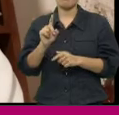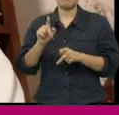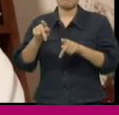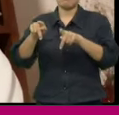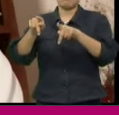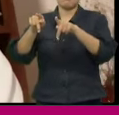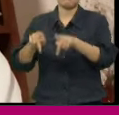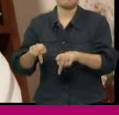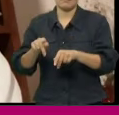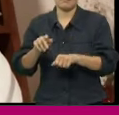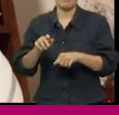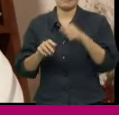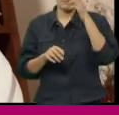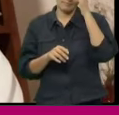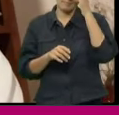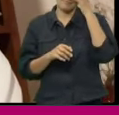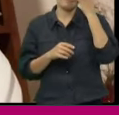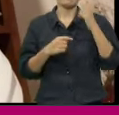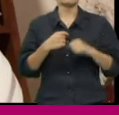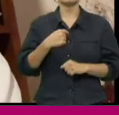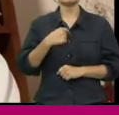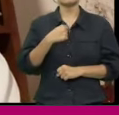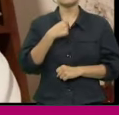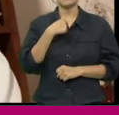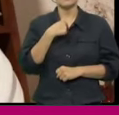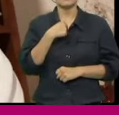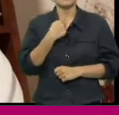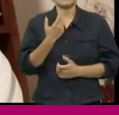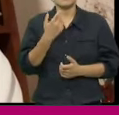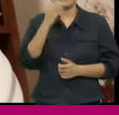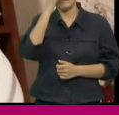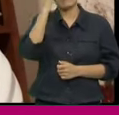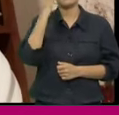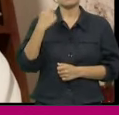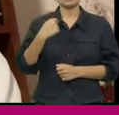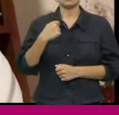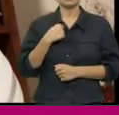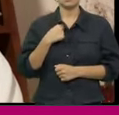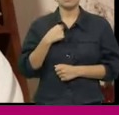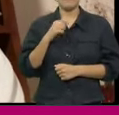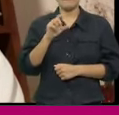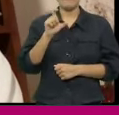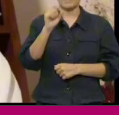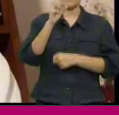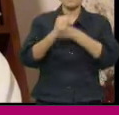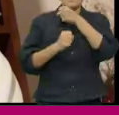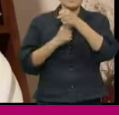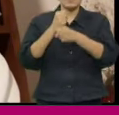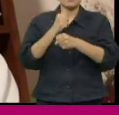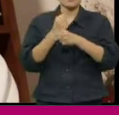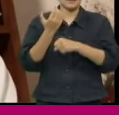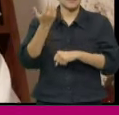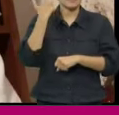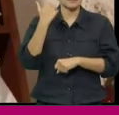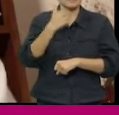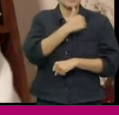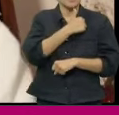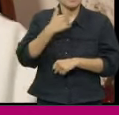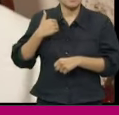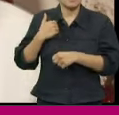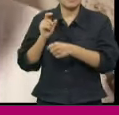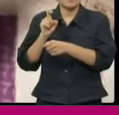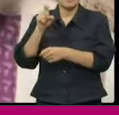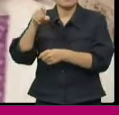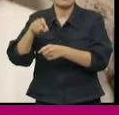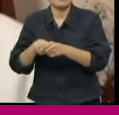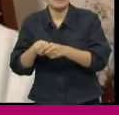porque no me da ninguna vergüenza decir que yo milité casi 20 años cuando el PRD era otra cosa. Ahora sí que me